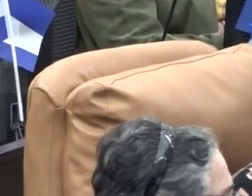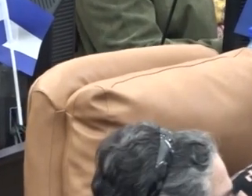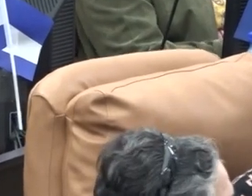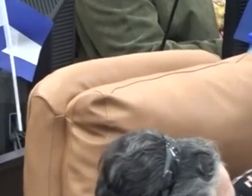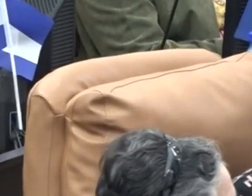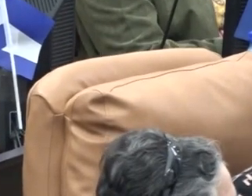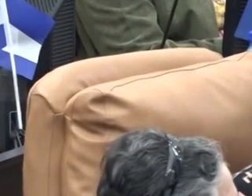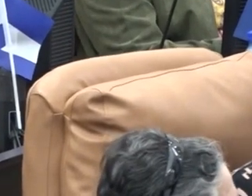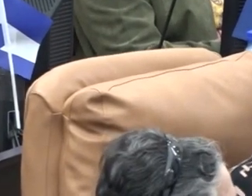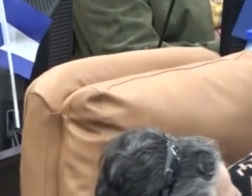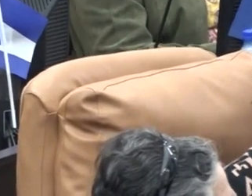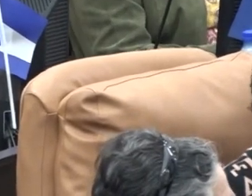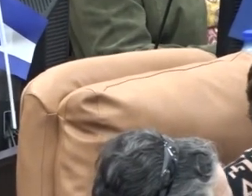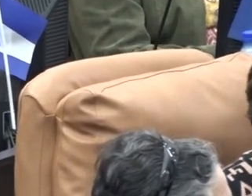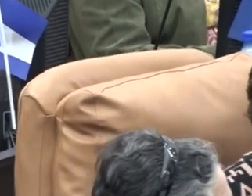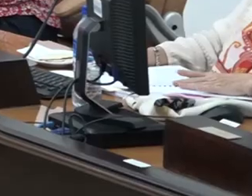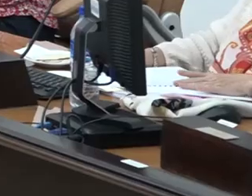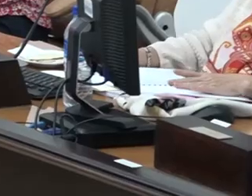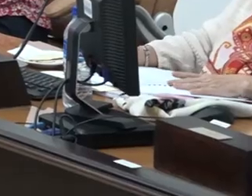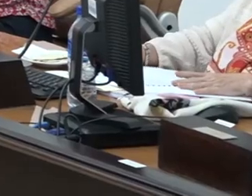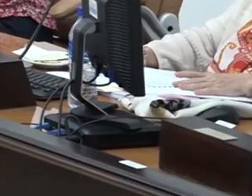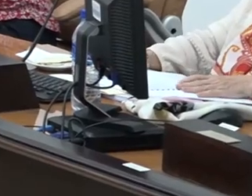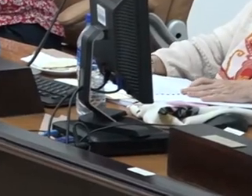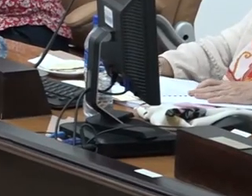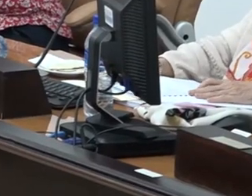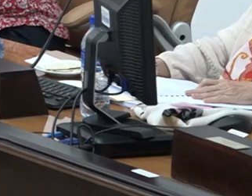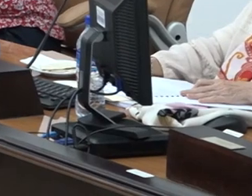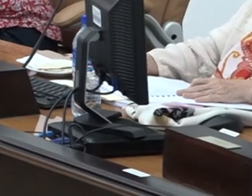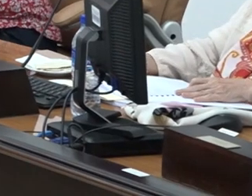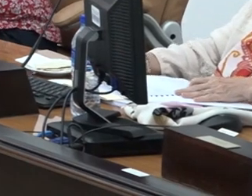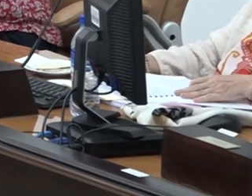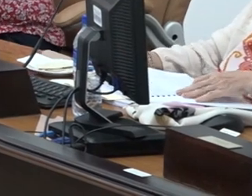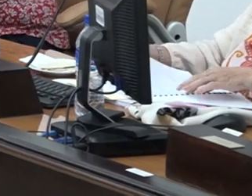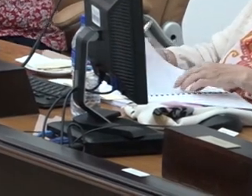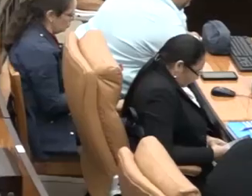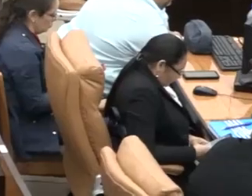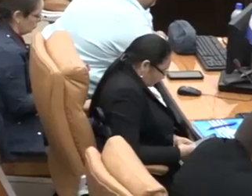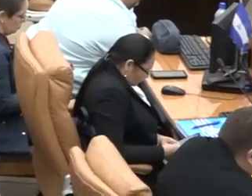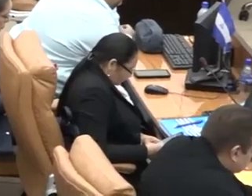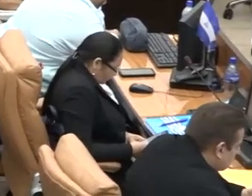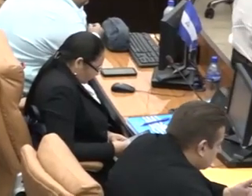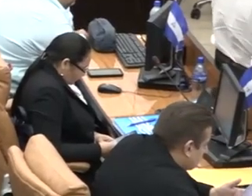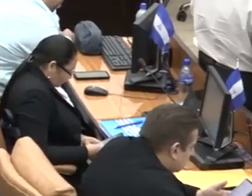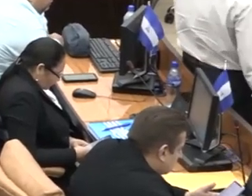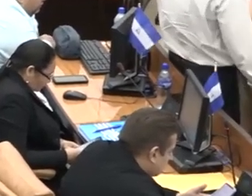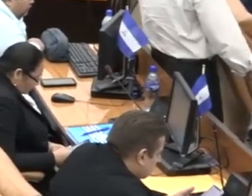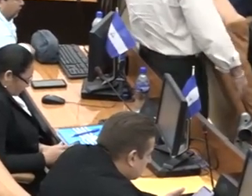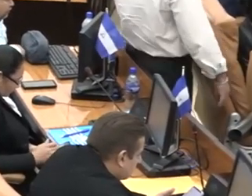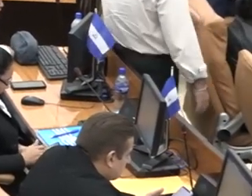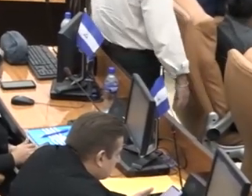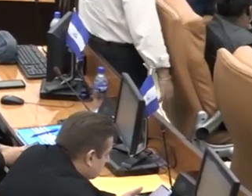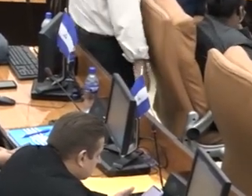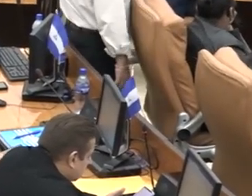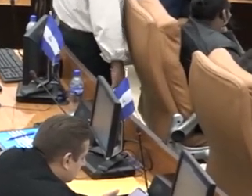Este jueves se llevó a cabo el cierre de la segunda sesión ordinaria de la 38 legislatura, donde la primera vicepresidenta